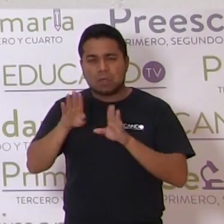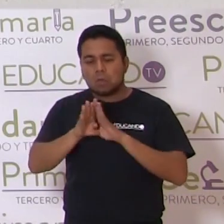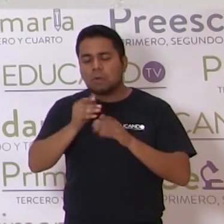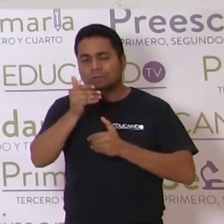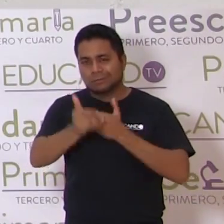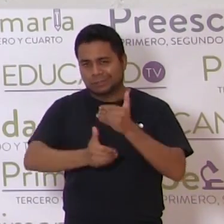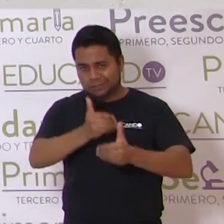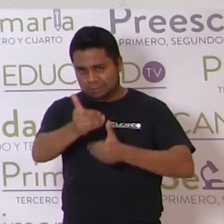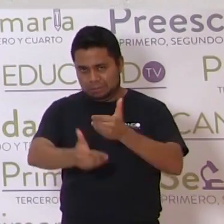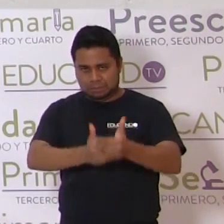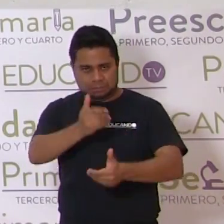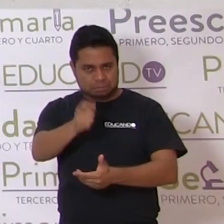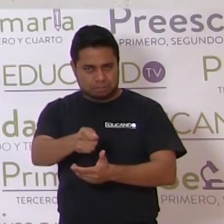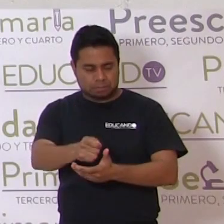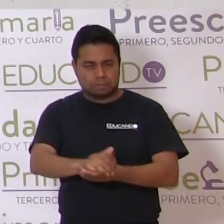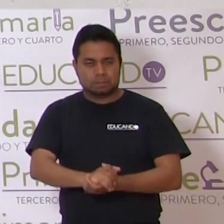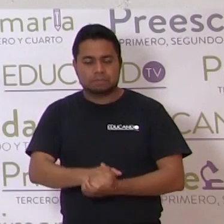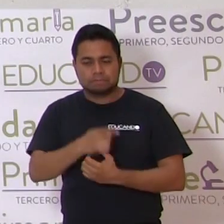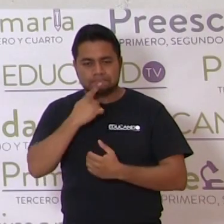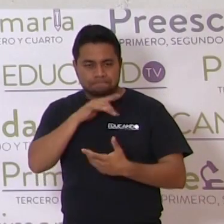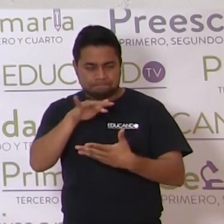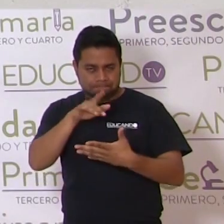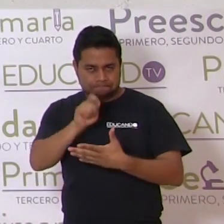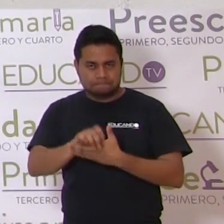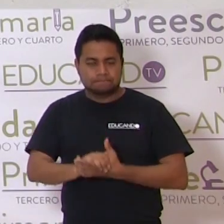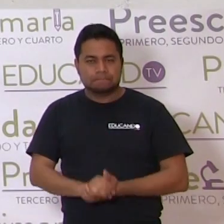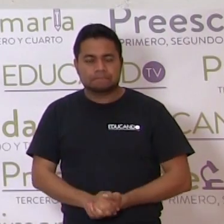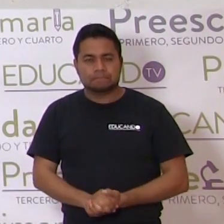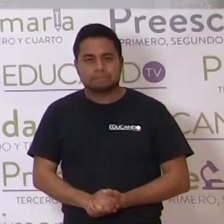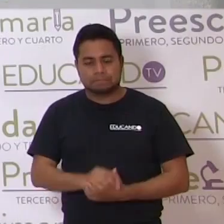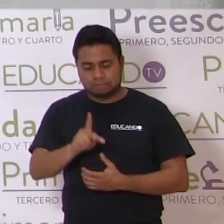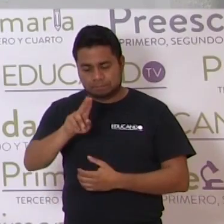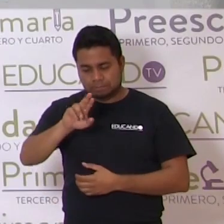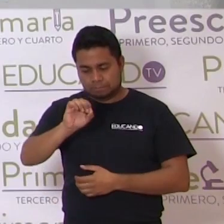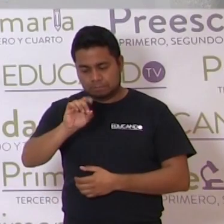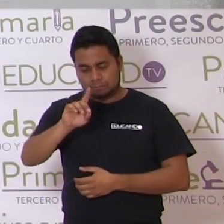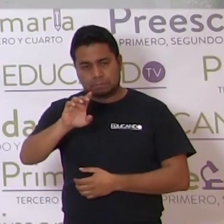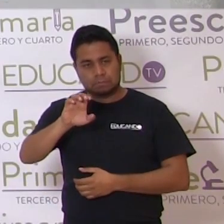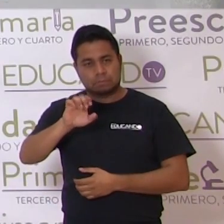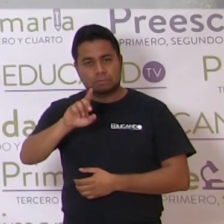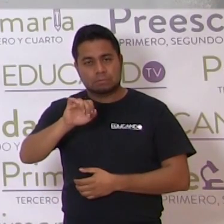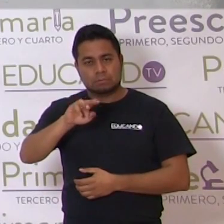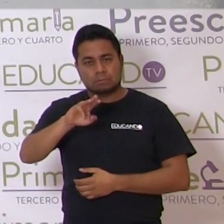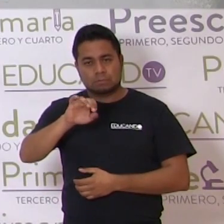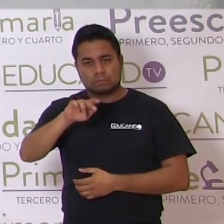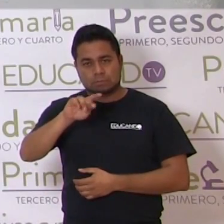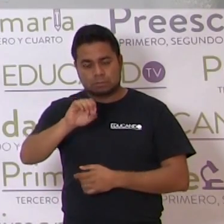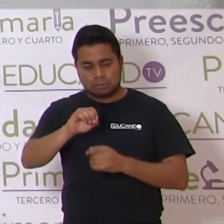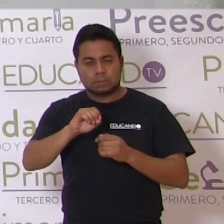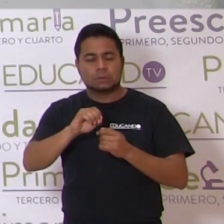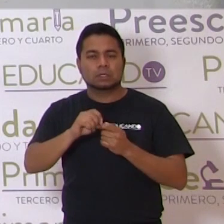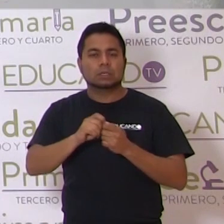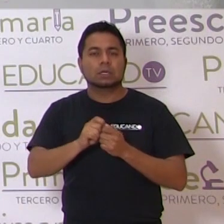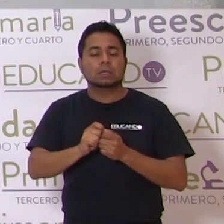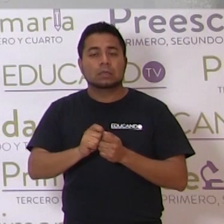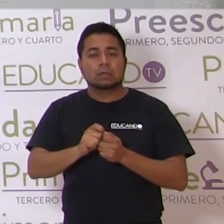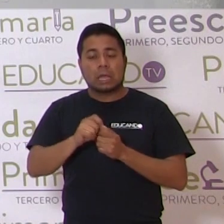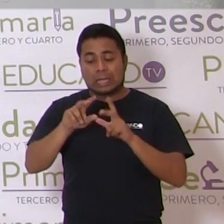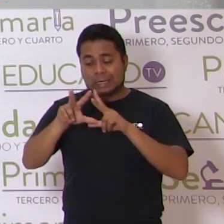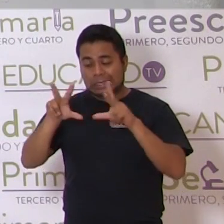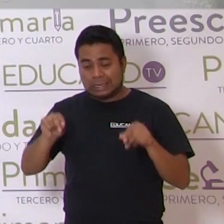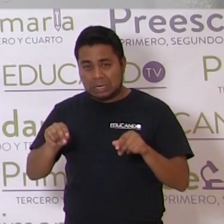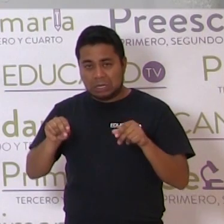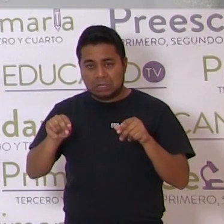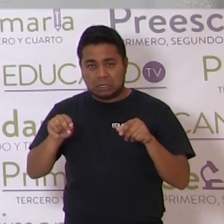procedimiento. Y dice así, procedimiento. Poner el hielo en el matraz y colocar